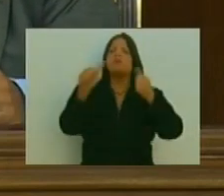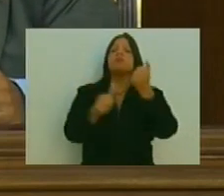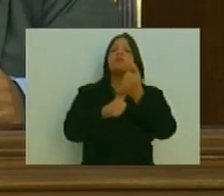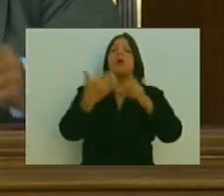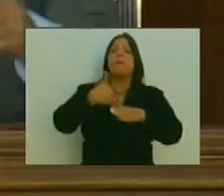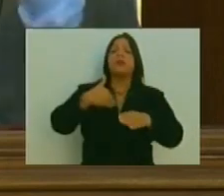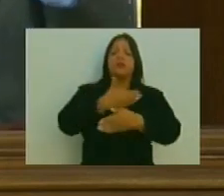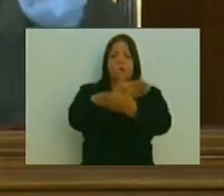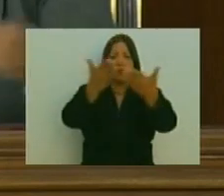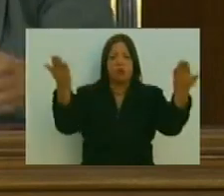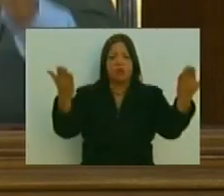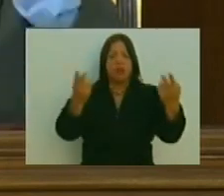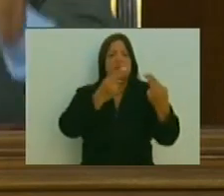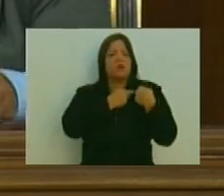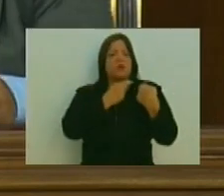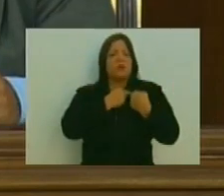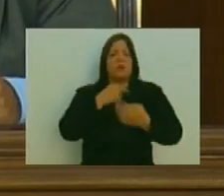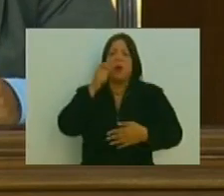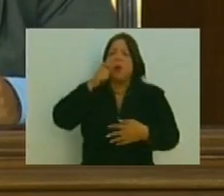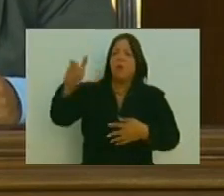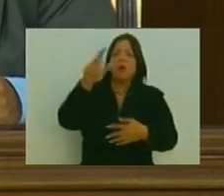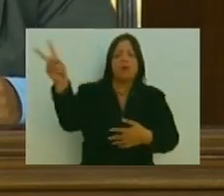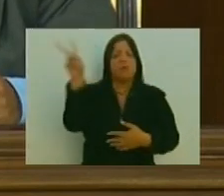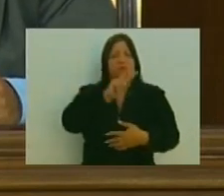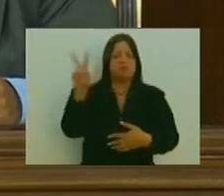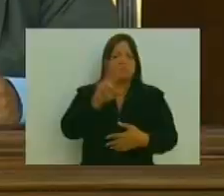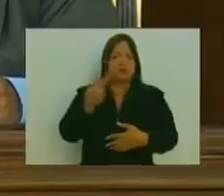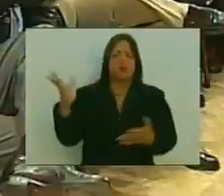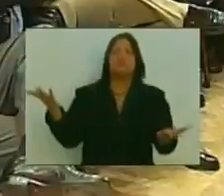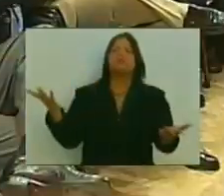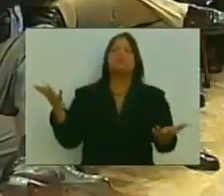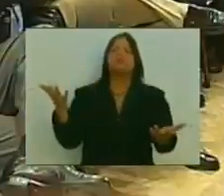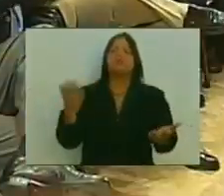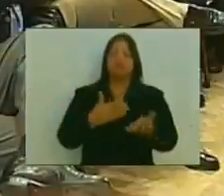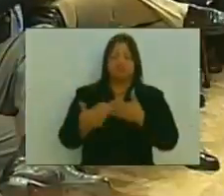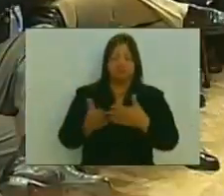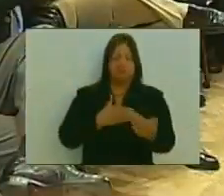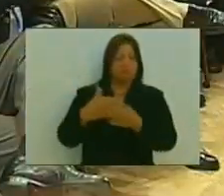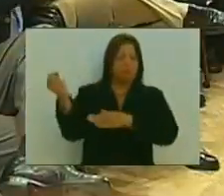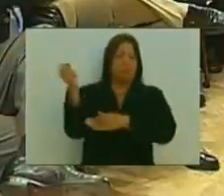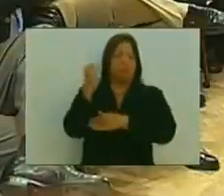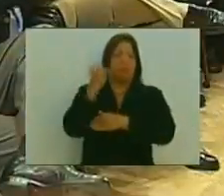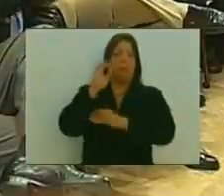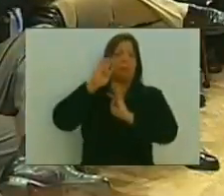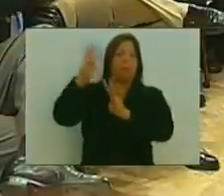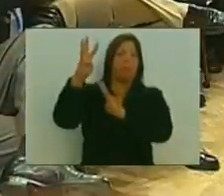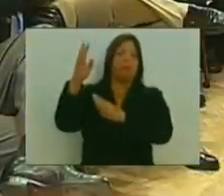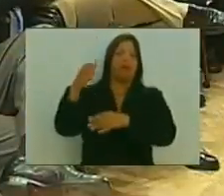de ustedes y representar al pueblo soberano de Venezuela.